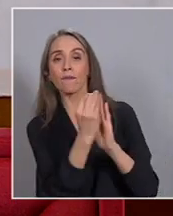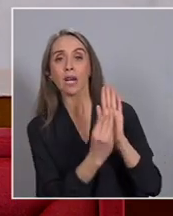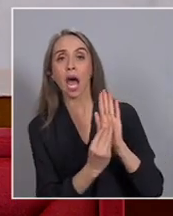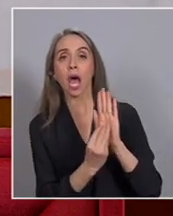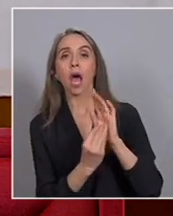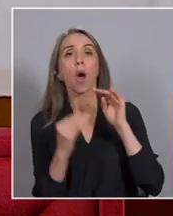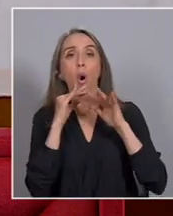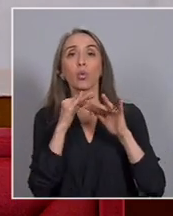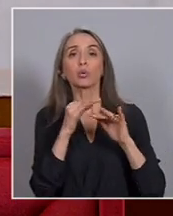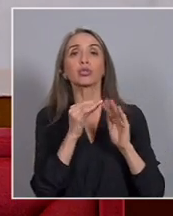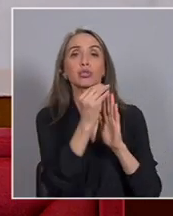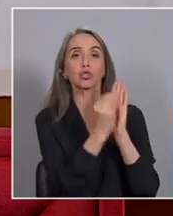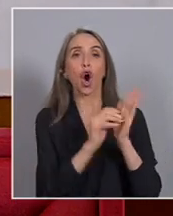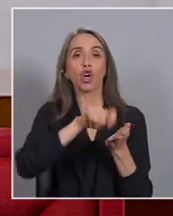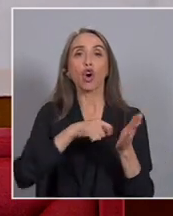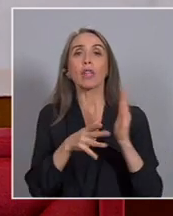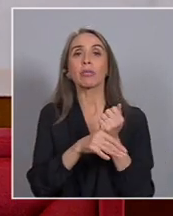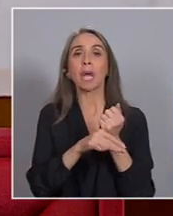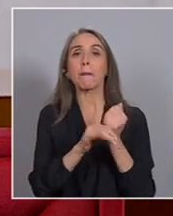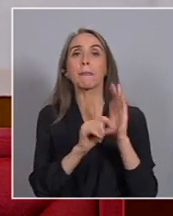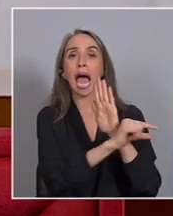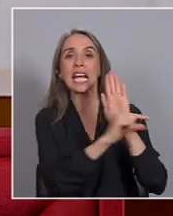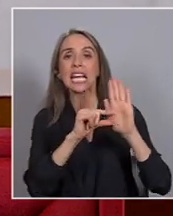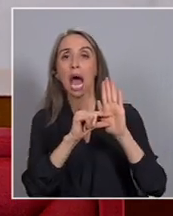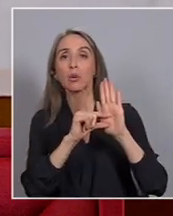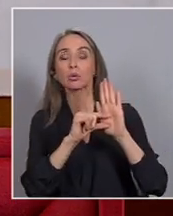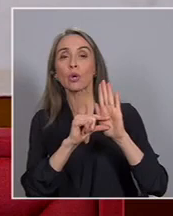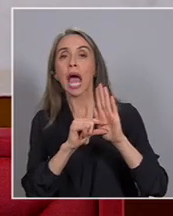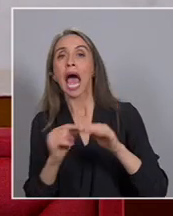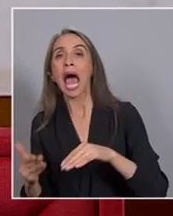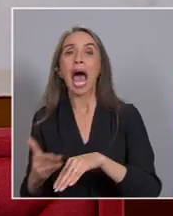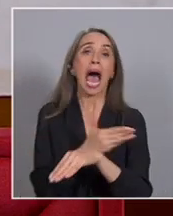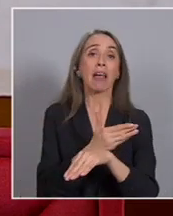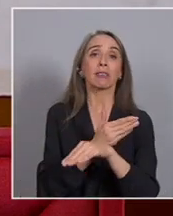uso arbitrario de cláusulas para acelerar pagos de crédito.